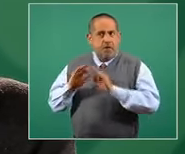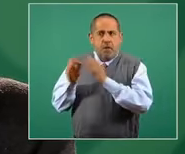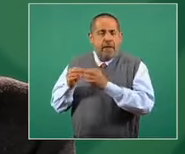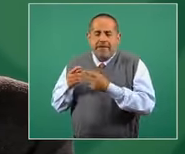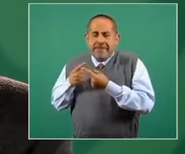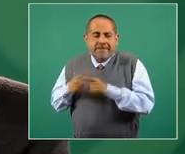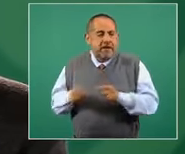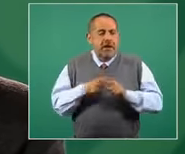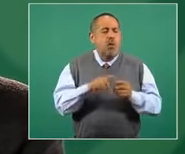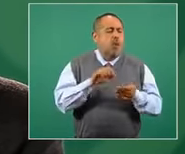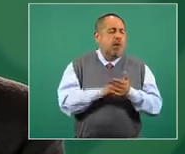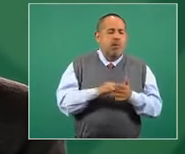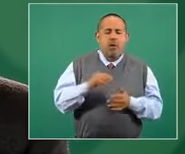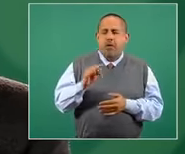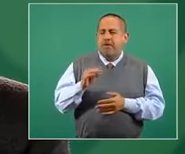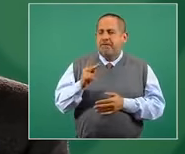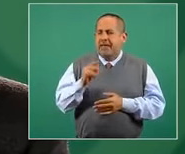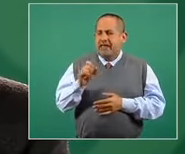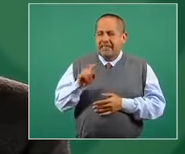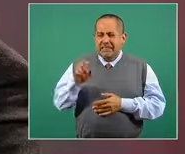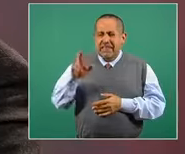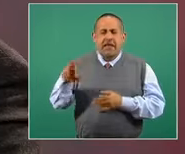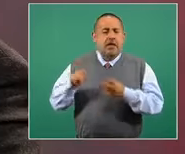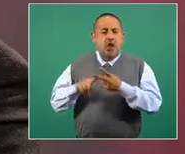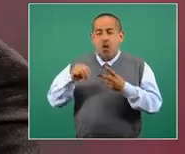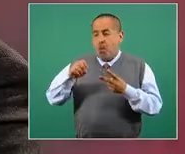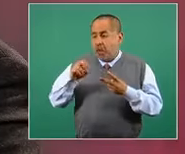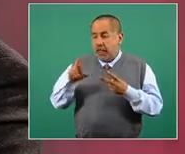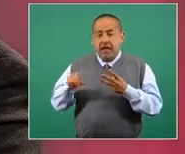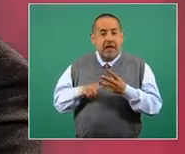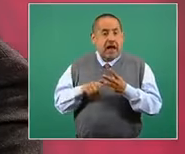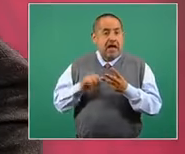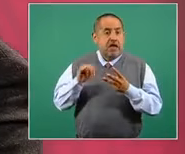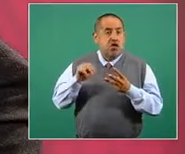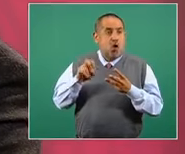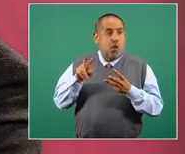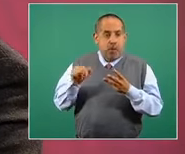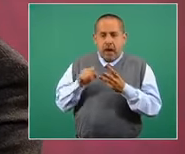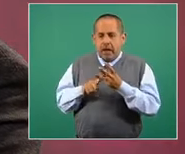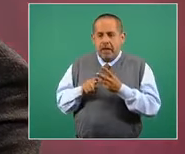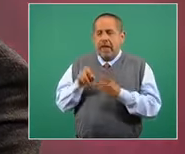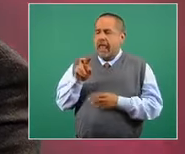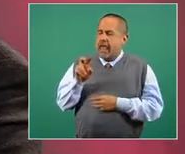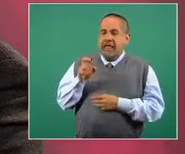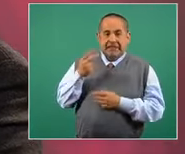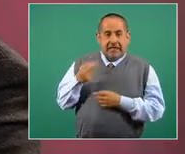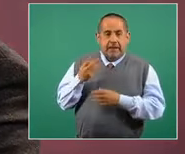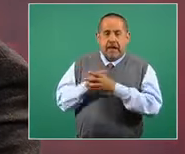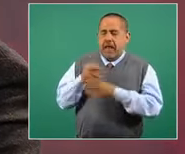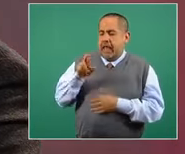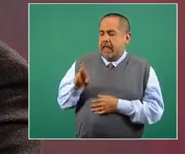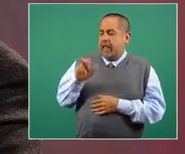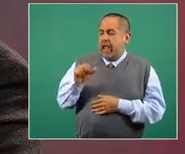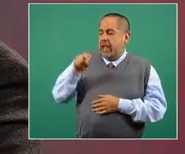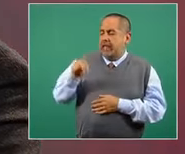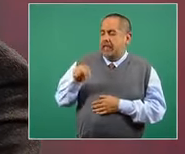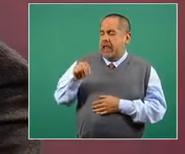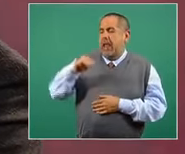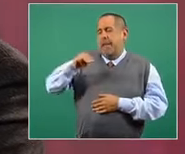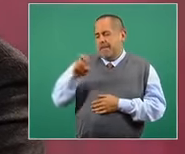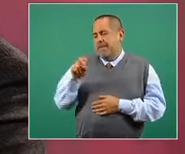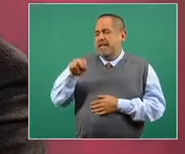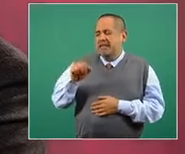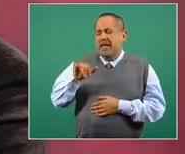ejemplo, Pfizer, Moderna y Novavax tienen tecnología de RNA mensajero, de ARN mensajero,